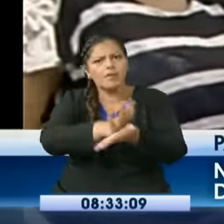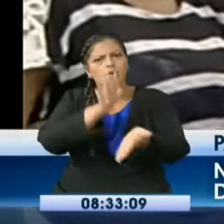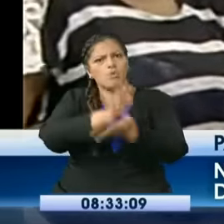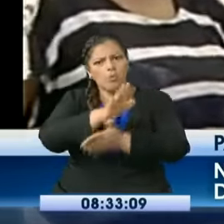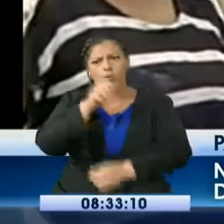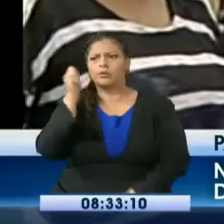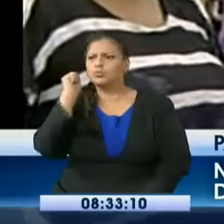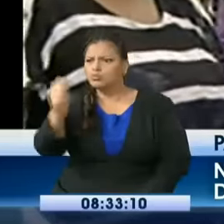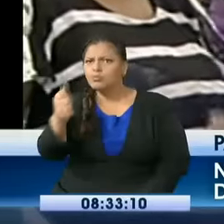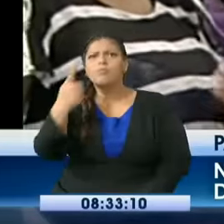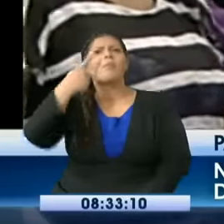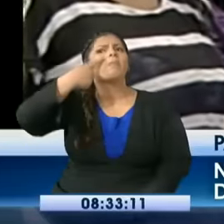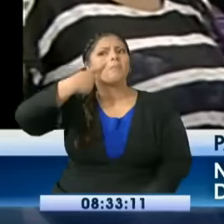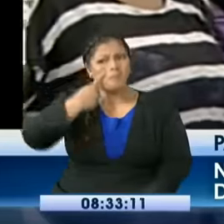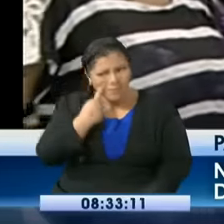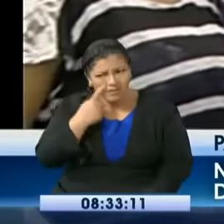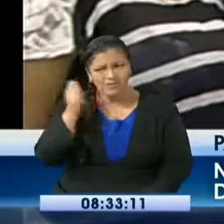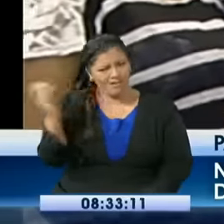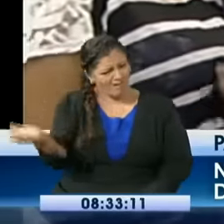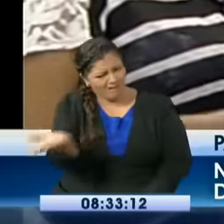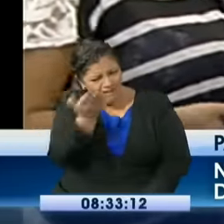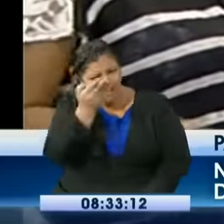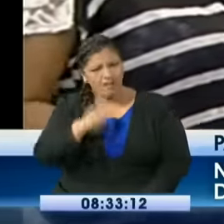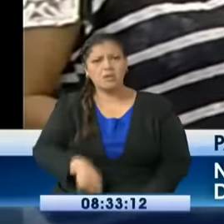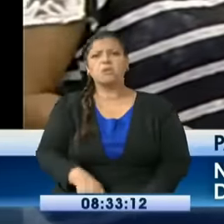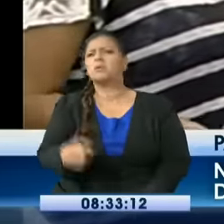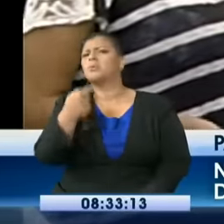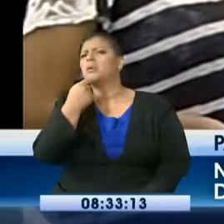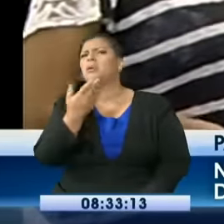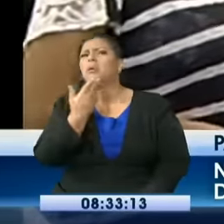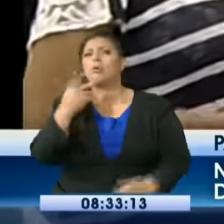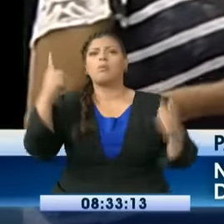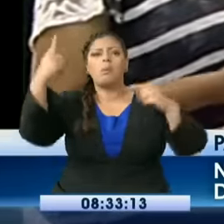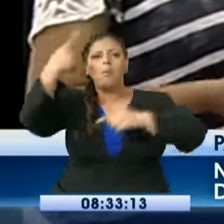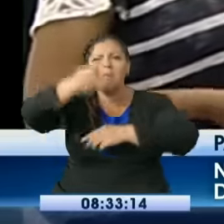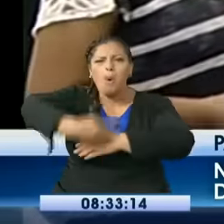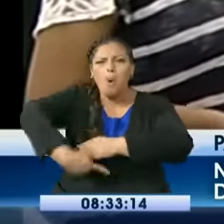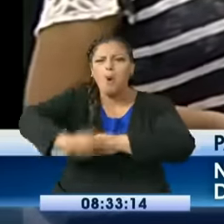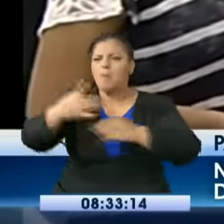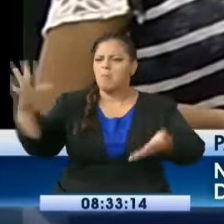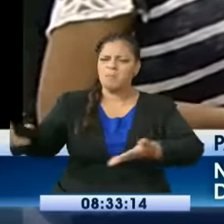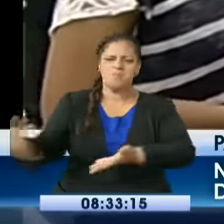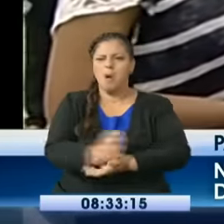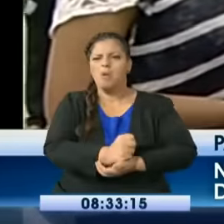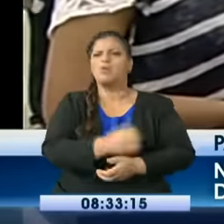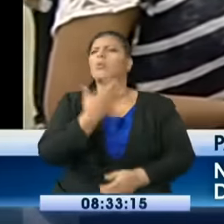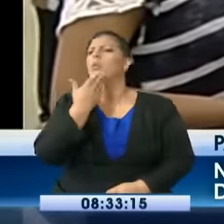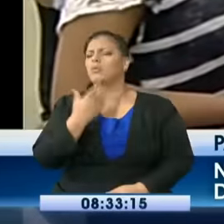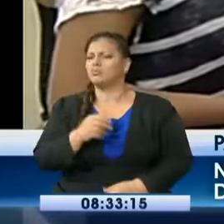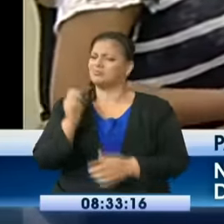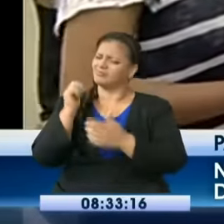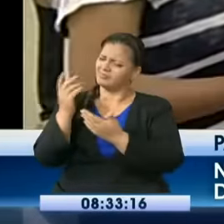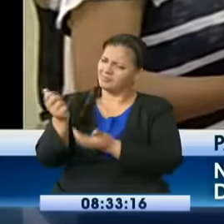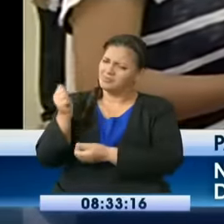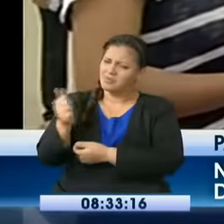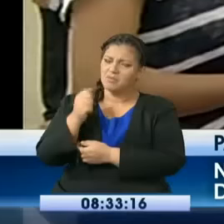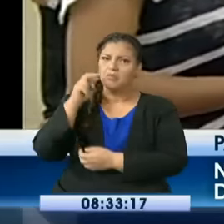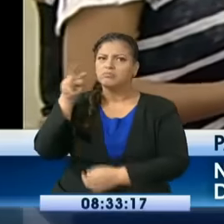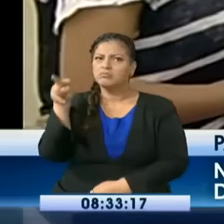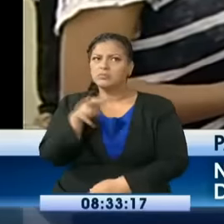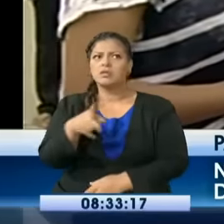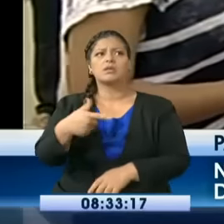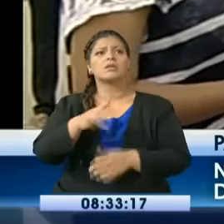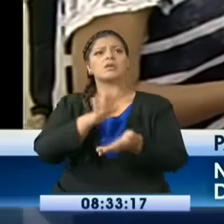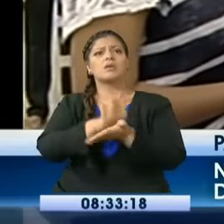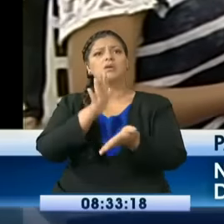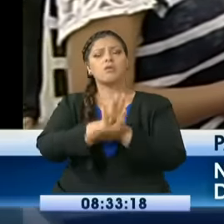dice, bueno, tienen que entrar, si tienen que lanzar la garita abajo, si tienen que hacer todo lo que tengan que hacer, obviamente pueden proceder. La escuela es algo que nos beneficia a todos. Yo